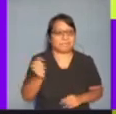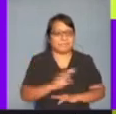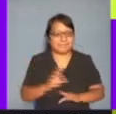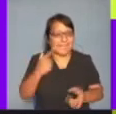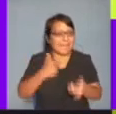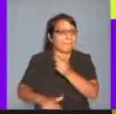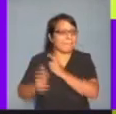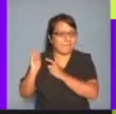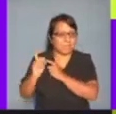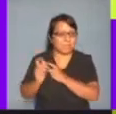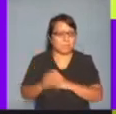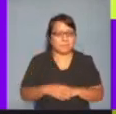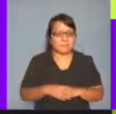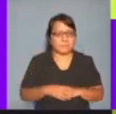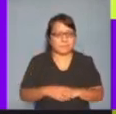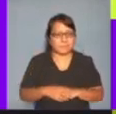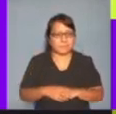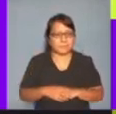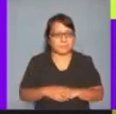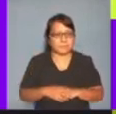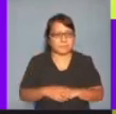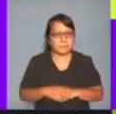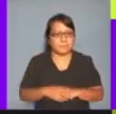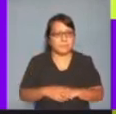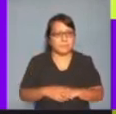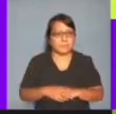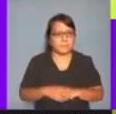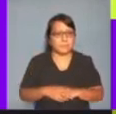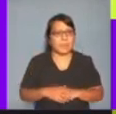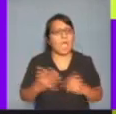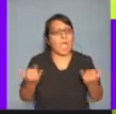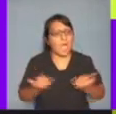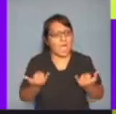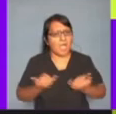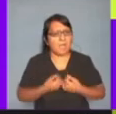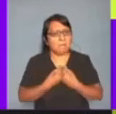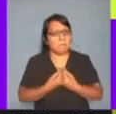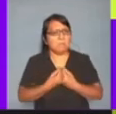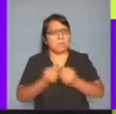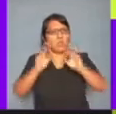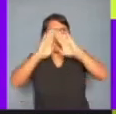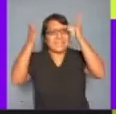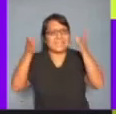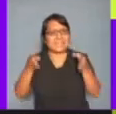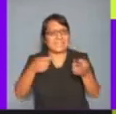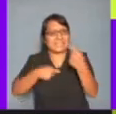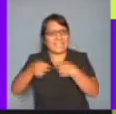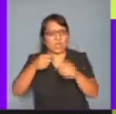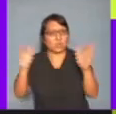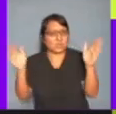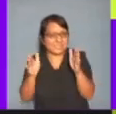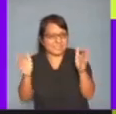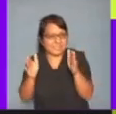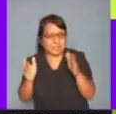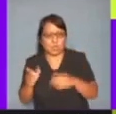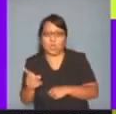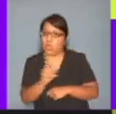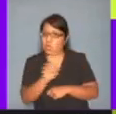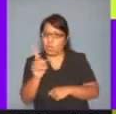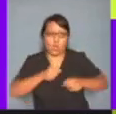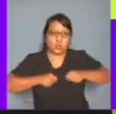en los años anteriores que muchos negocios más chicos y que no son